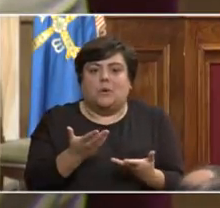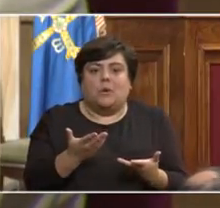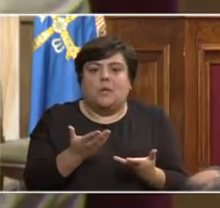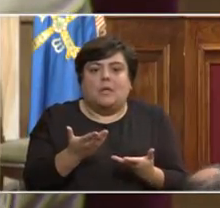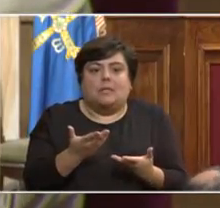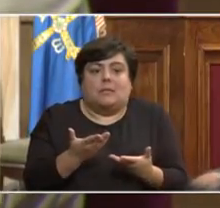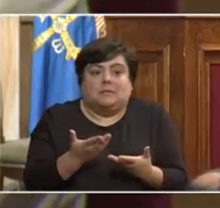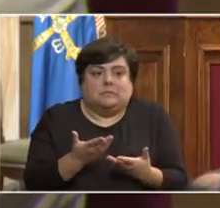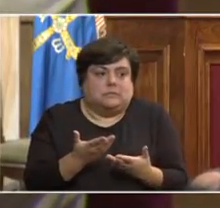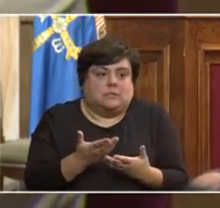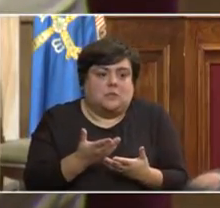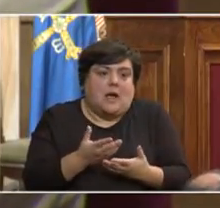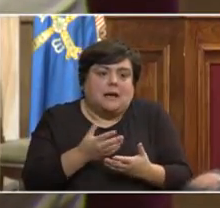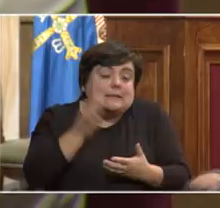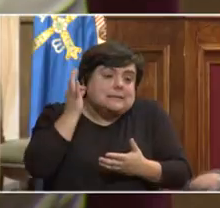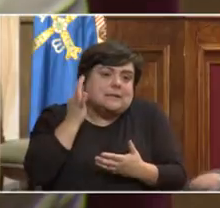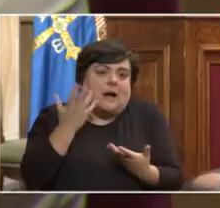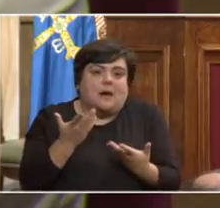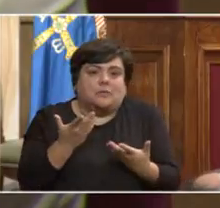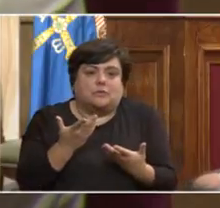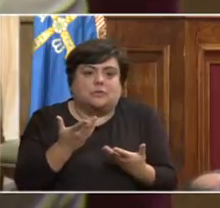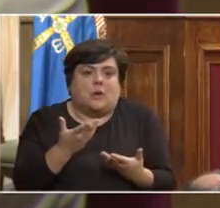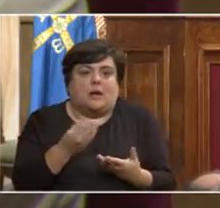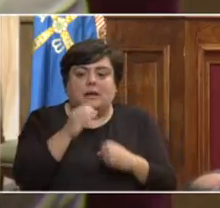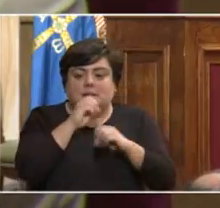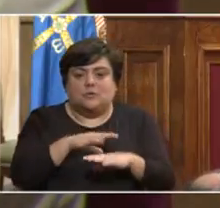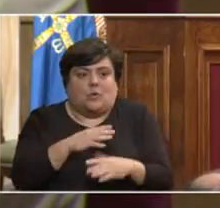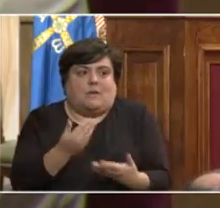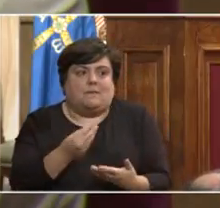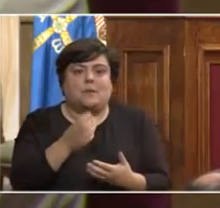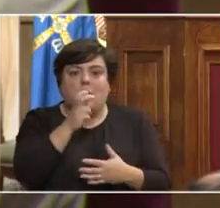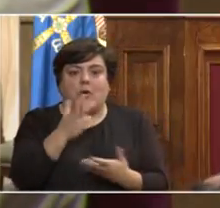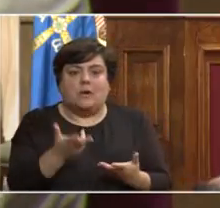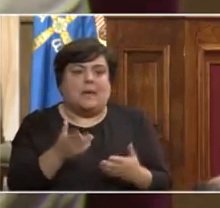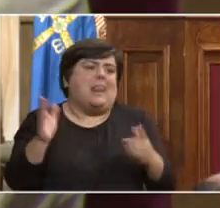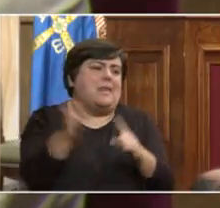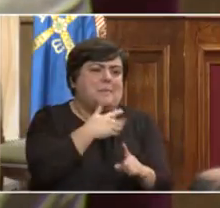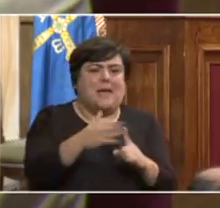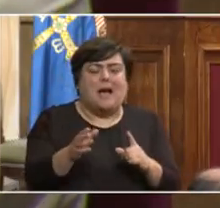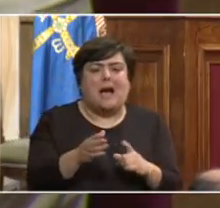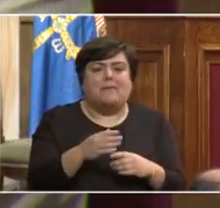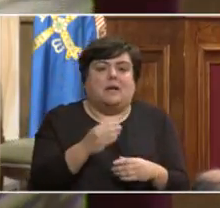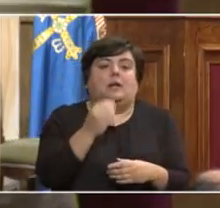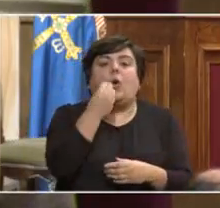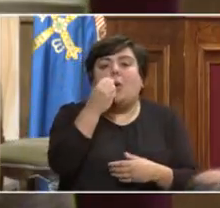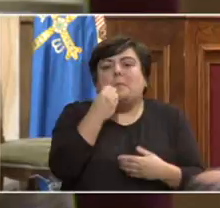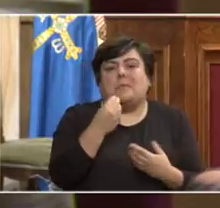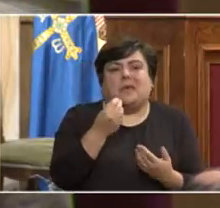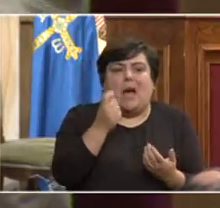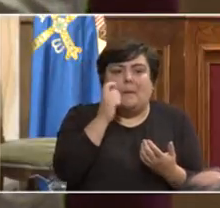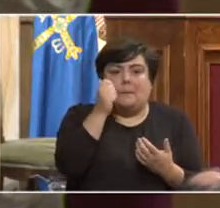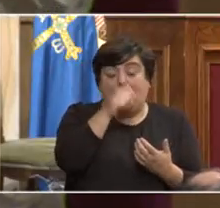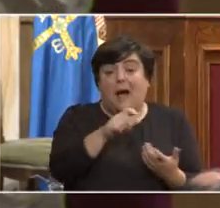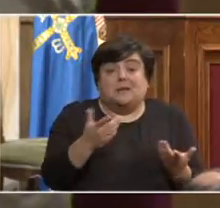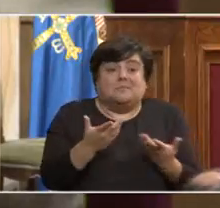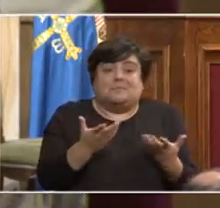de la desventura, ¿no? Y además le pegaban, la alimentaban con mendrugos. Nosotros hicimos la